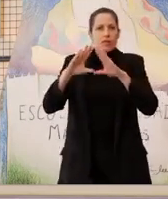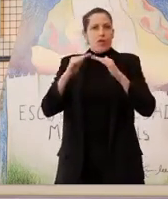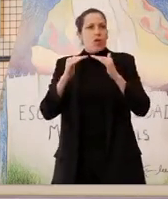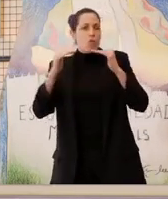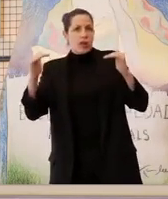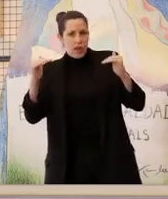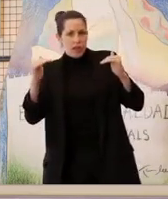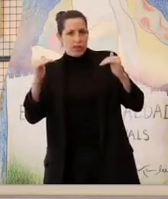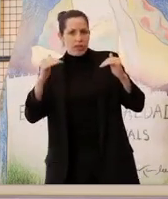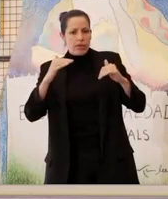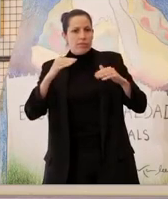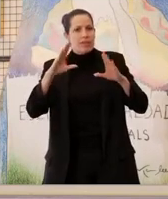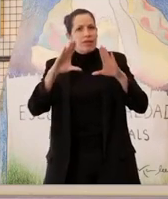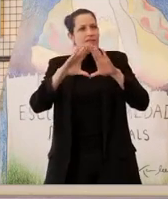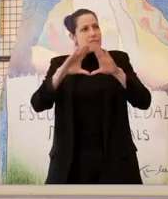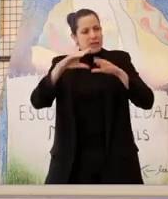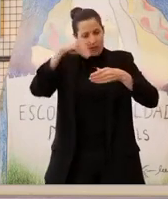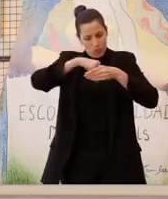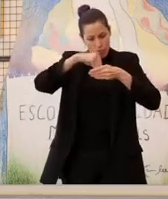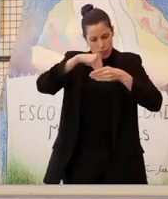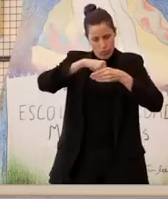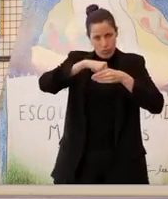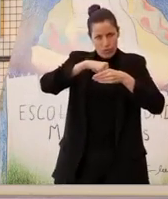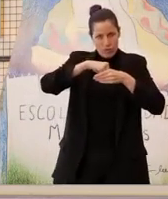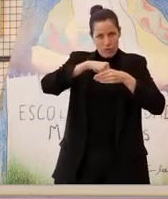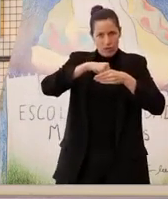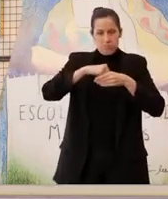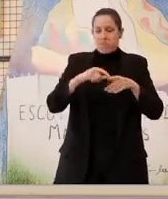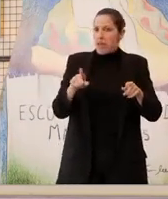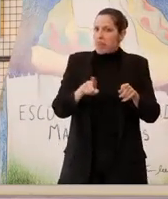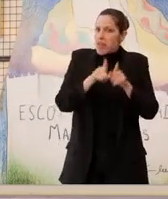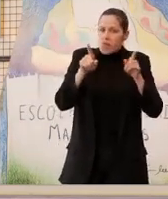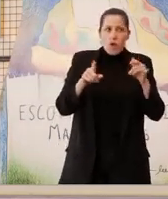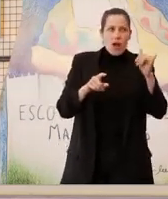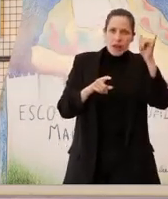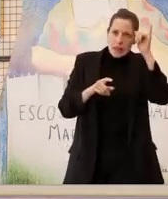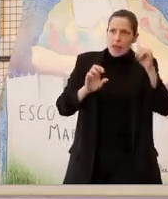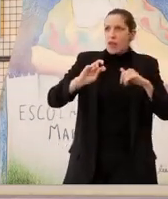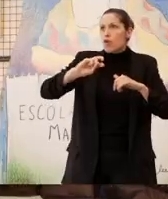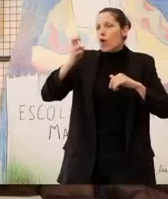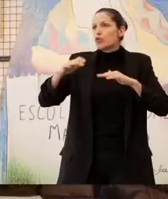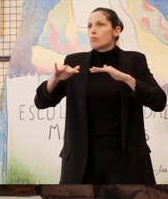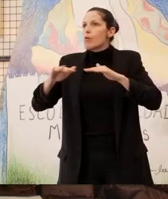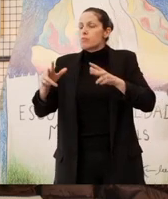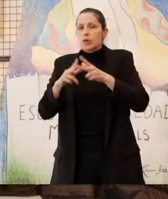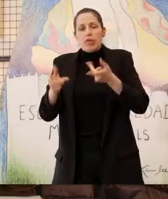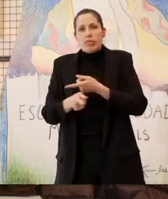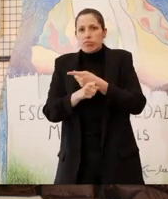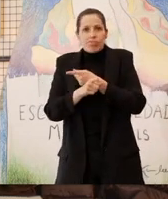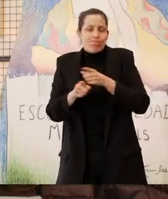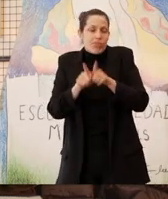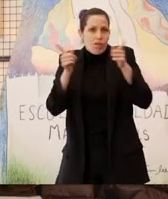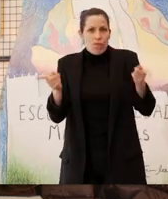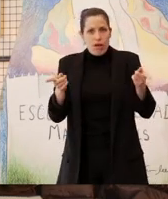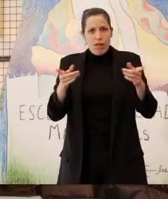debate intrafeminista en el que no intervenía la izquierda ni ningún otro movimiento social el debate de hoy es un